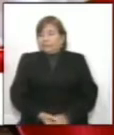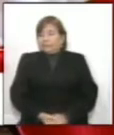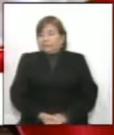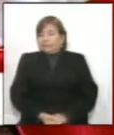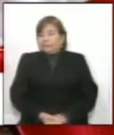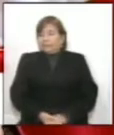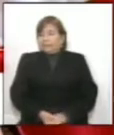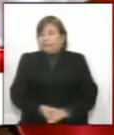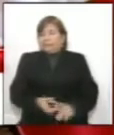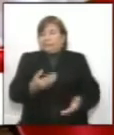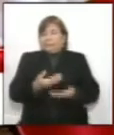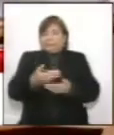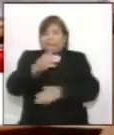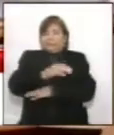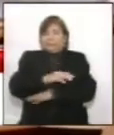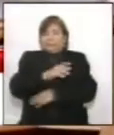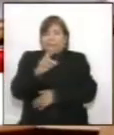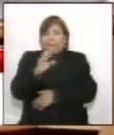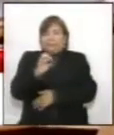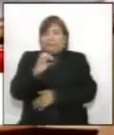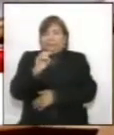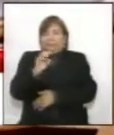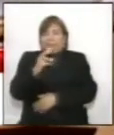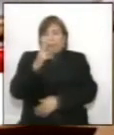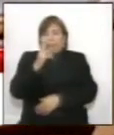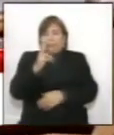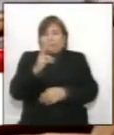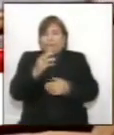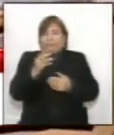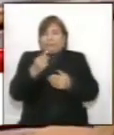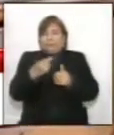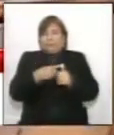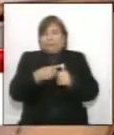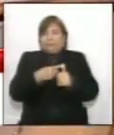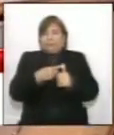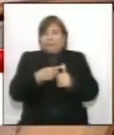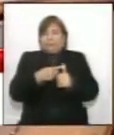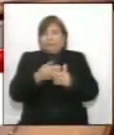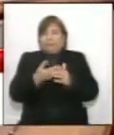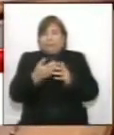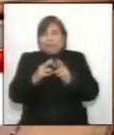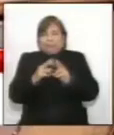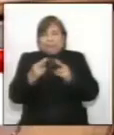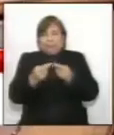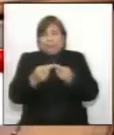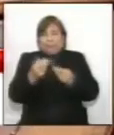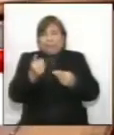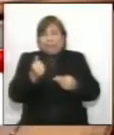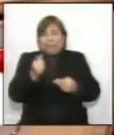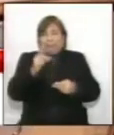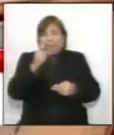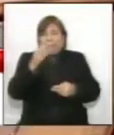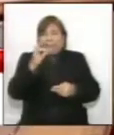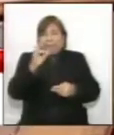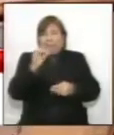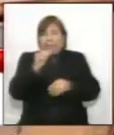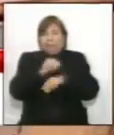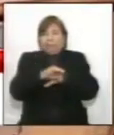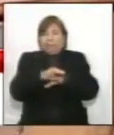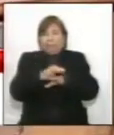Buenas tardes, Carla Cruz de La República. Dos preguntas. Primero, antes de reunirse con Cateriano el 29 de julio, usted tuvo